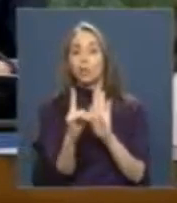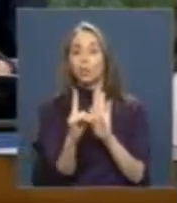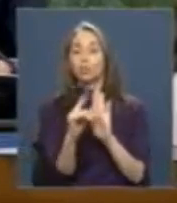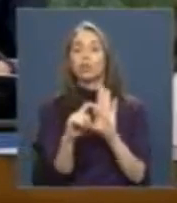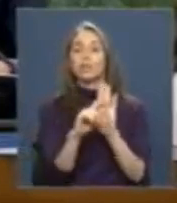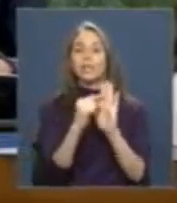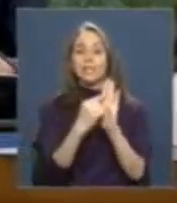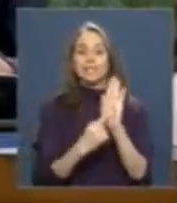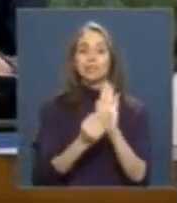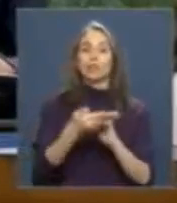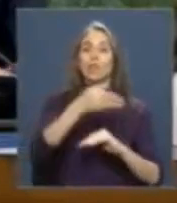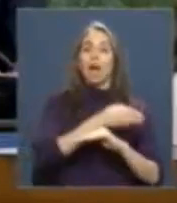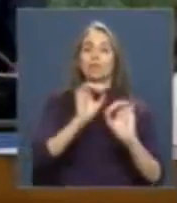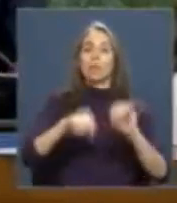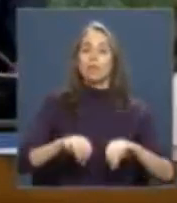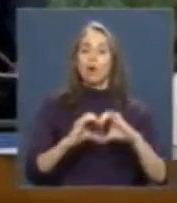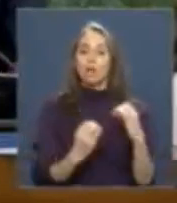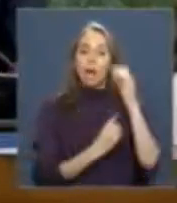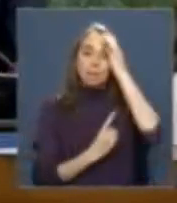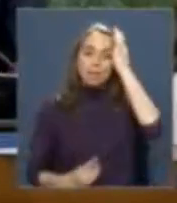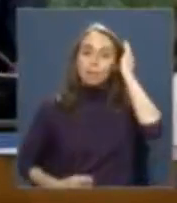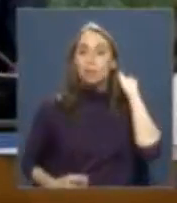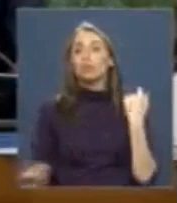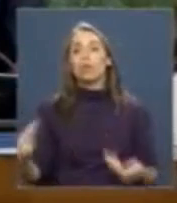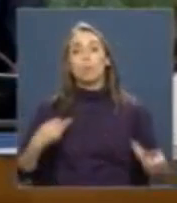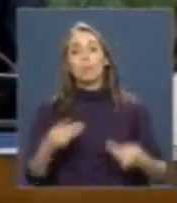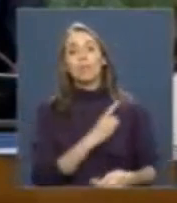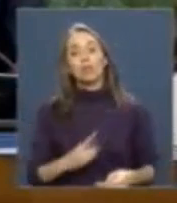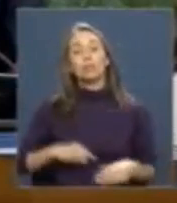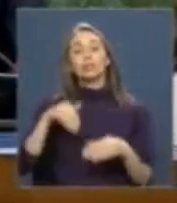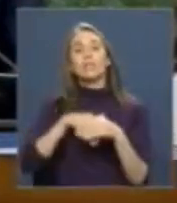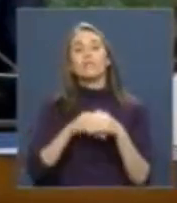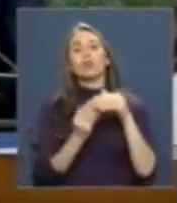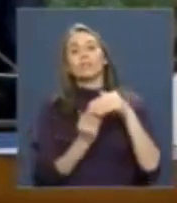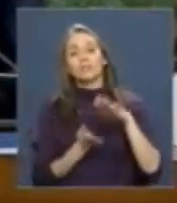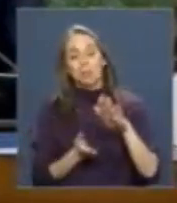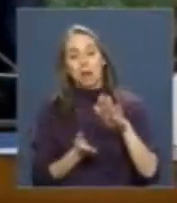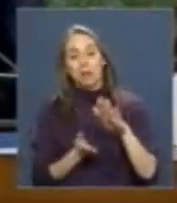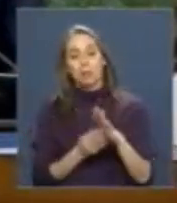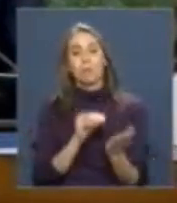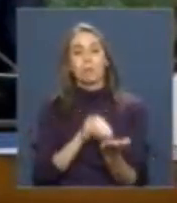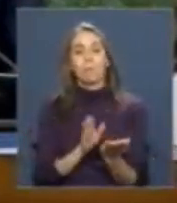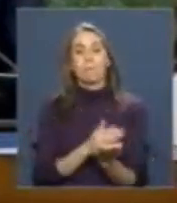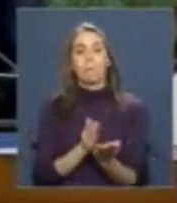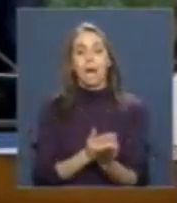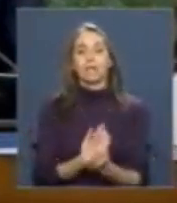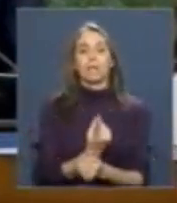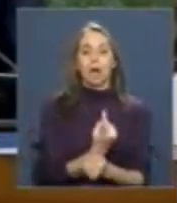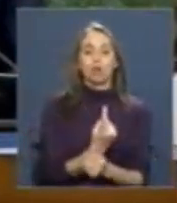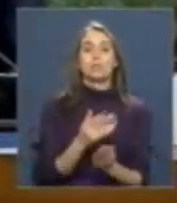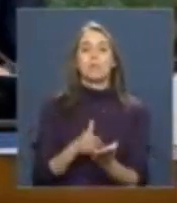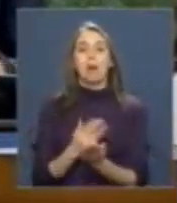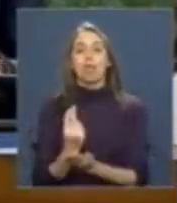aprobado por la cámara de diputados cuya votación separada ha sido solicitada que consta las páginas 11 y 12 del